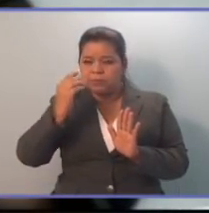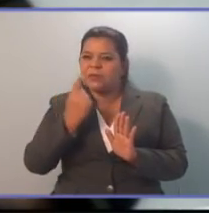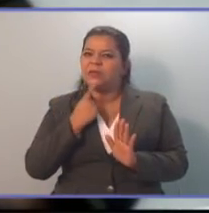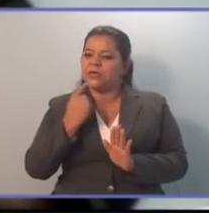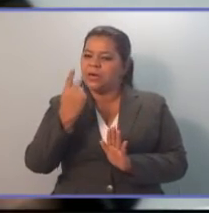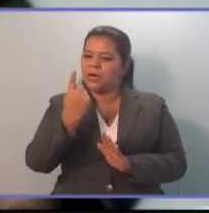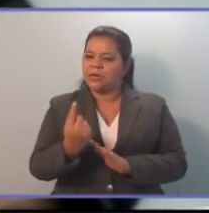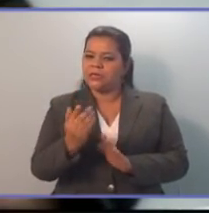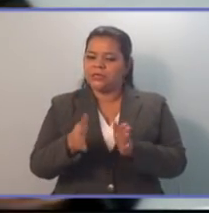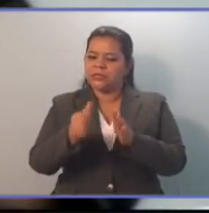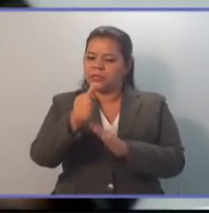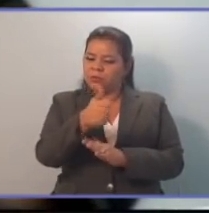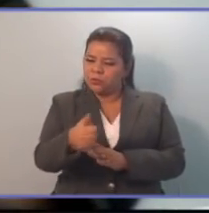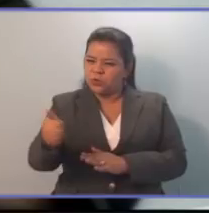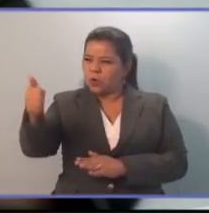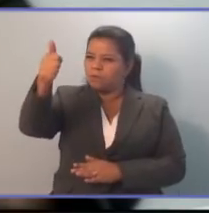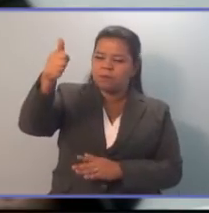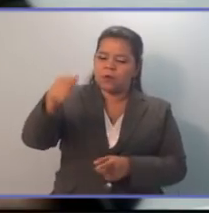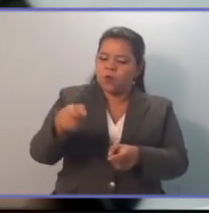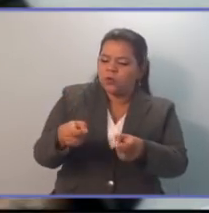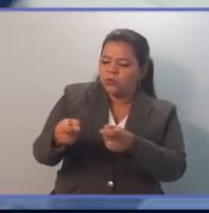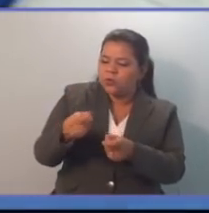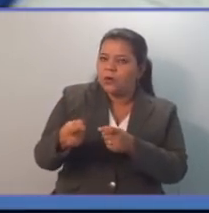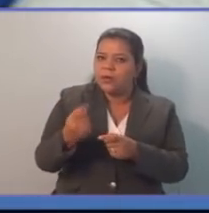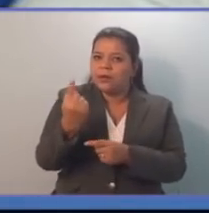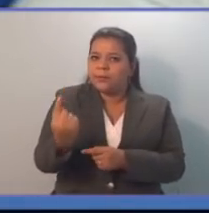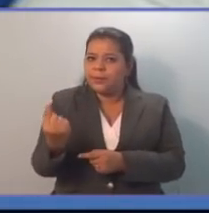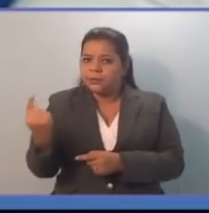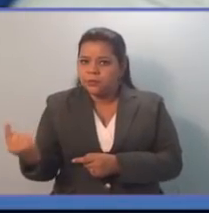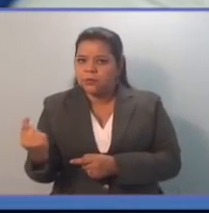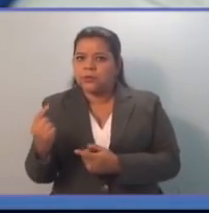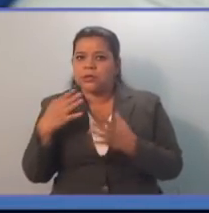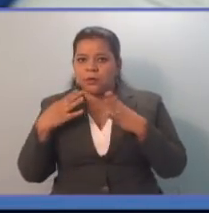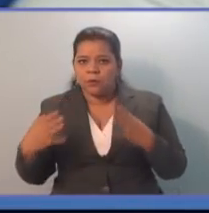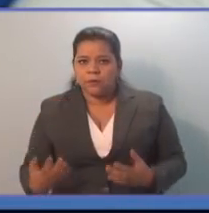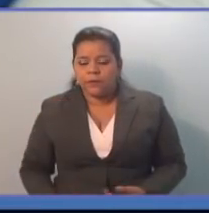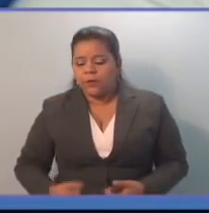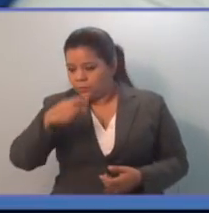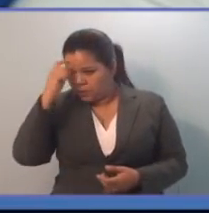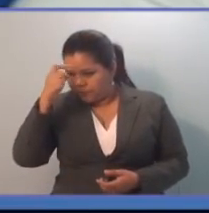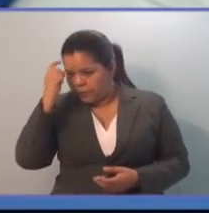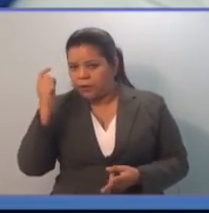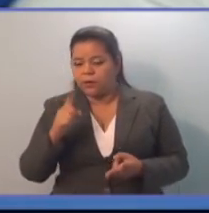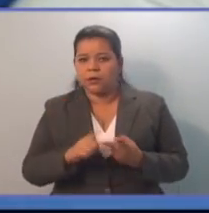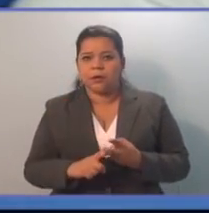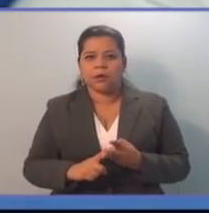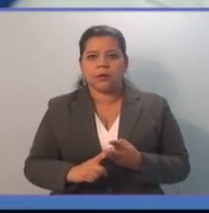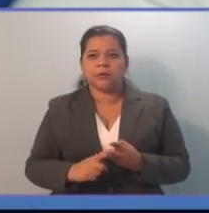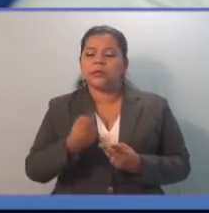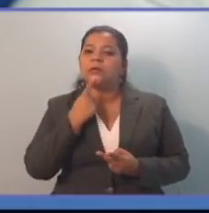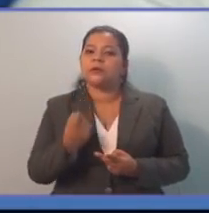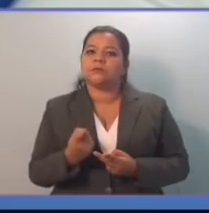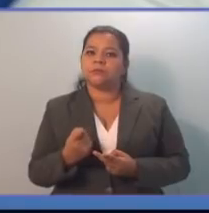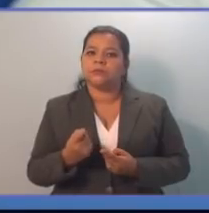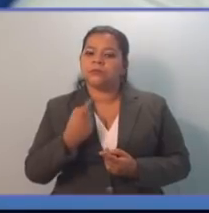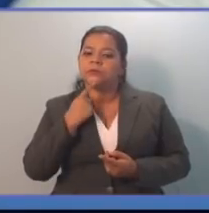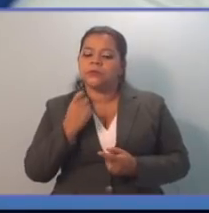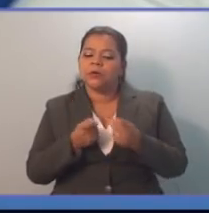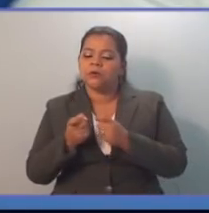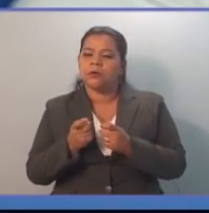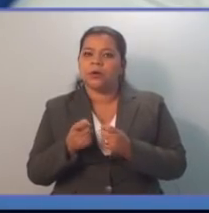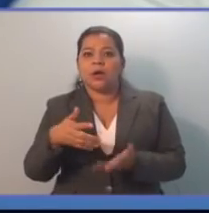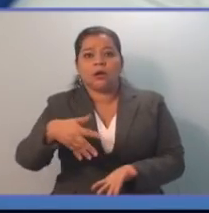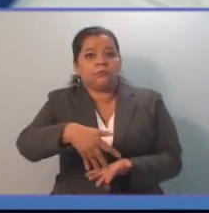las instituciones, de los servidores públicos, de las servidoras, es el pueblo, la